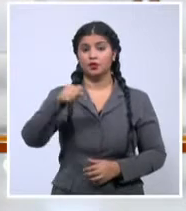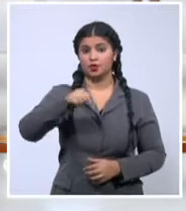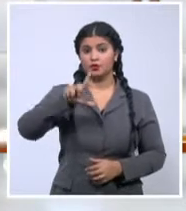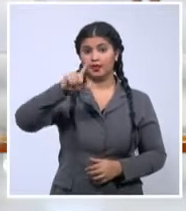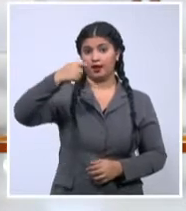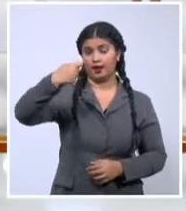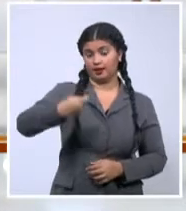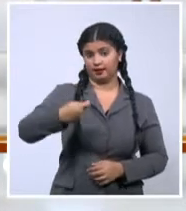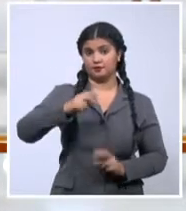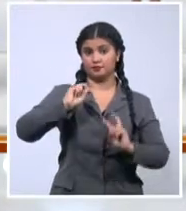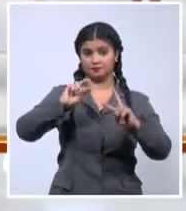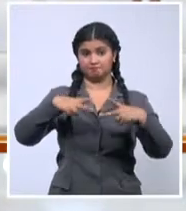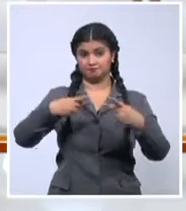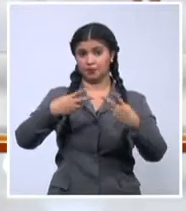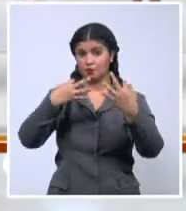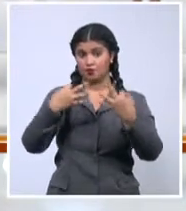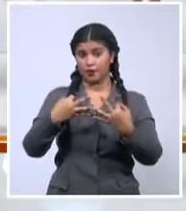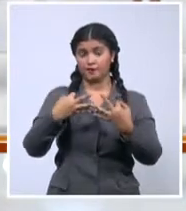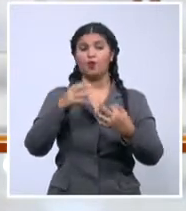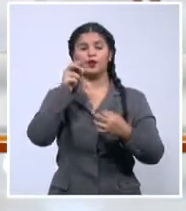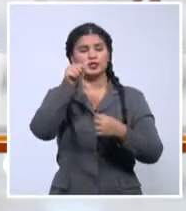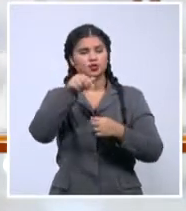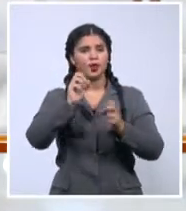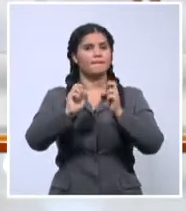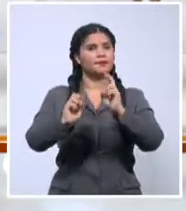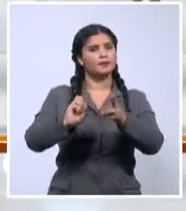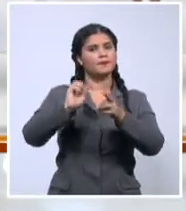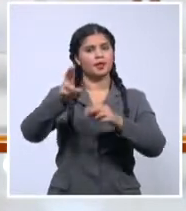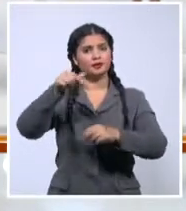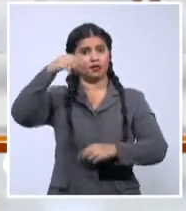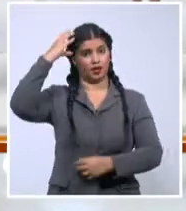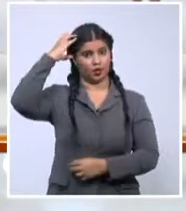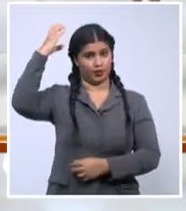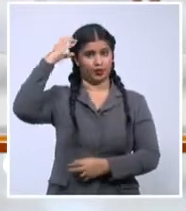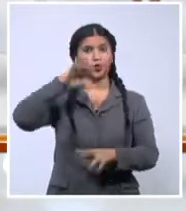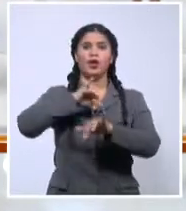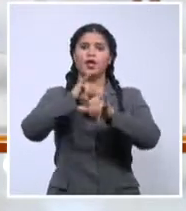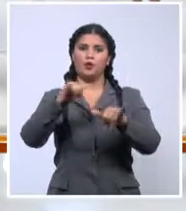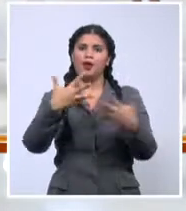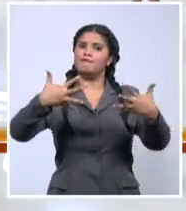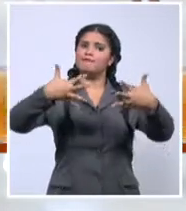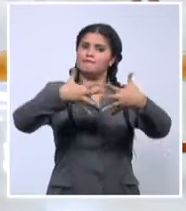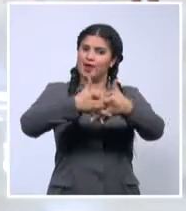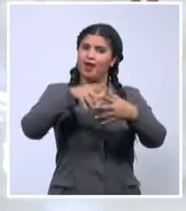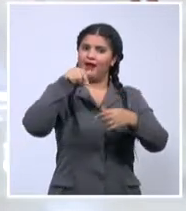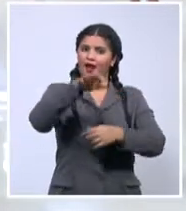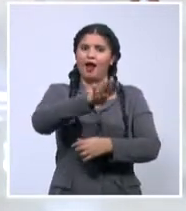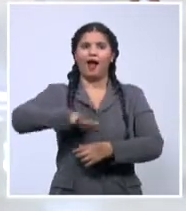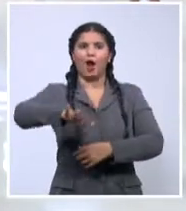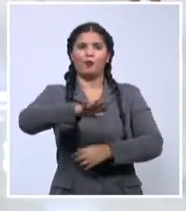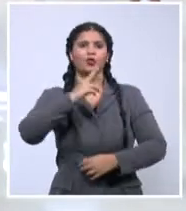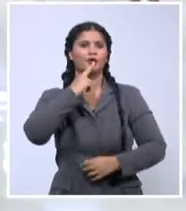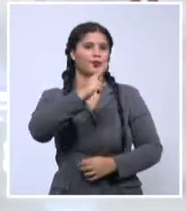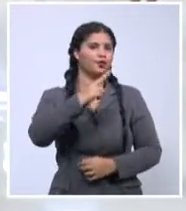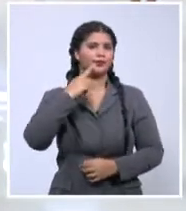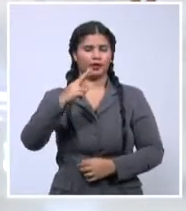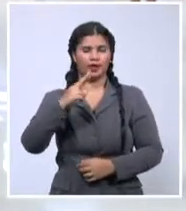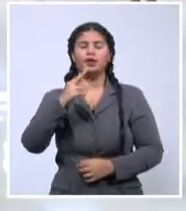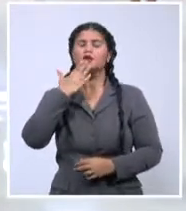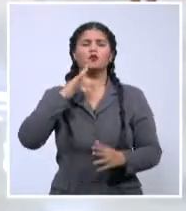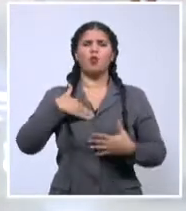mandato constitucional, no solo de los diputados, sino también de los órganos locales, acercarse más al pueblo y de responder también a las inquietudes, a los planteamientos y a